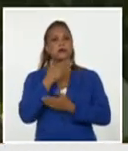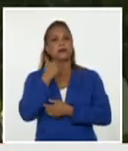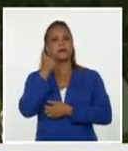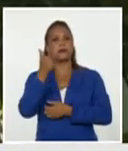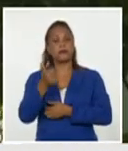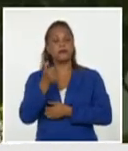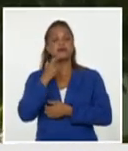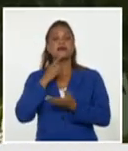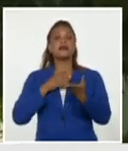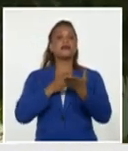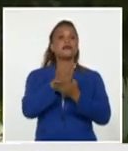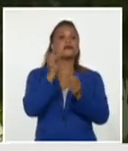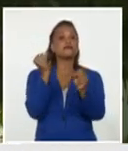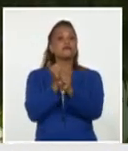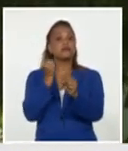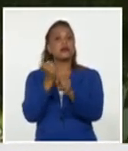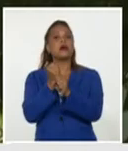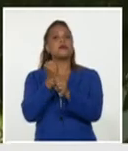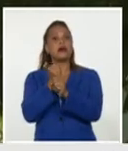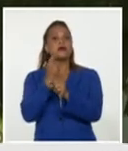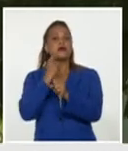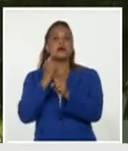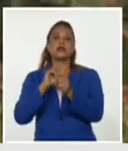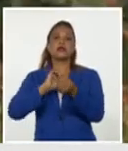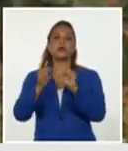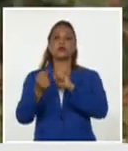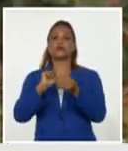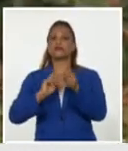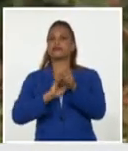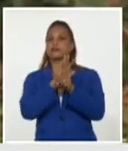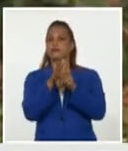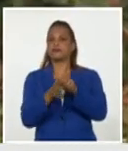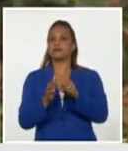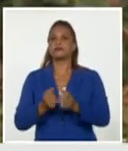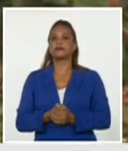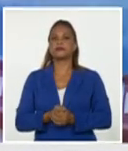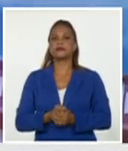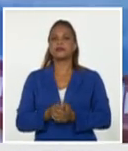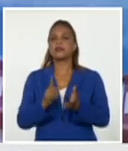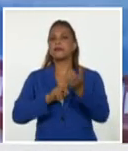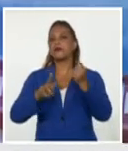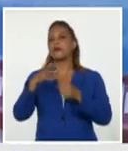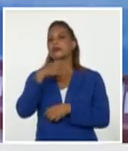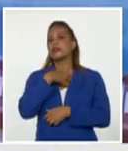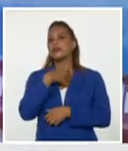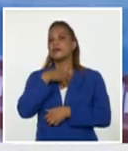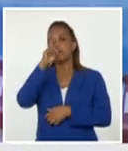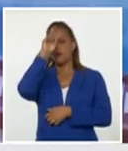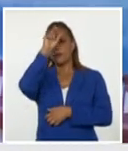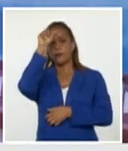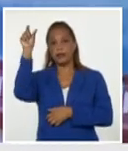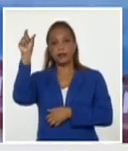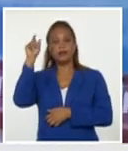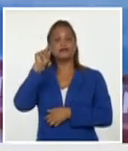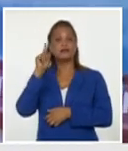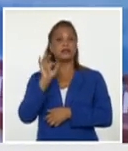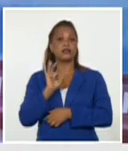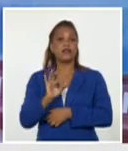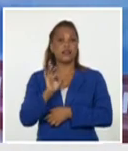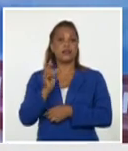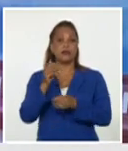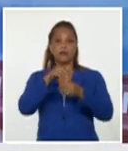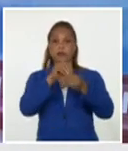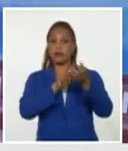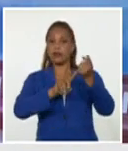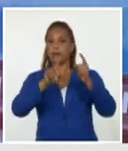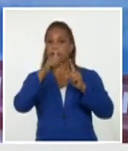trabajo sostenido en la epidemia. En el territorio vamos a disponer del Hospital General Docente Guillermo Domínguez